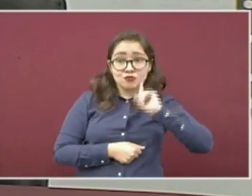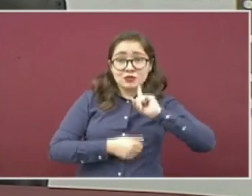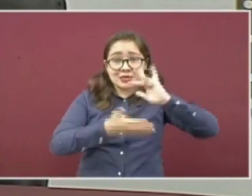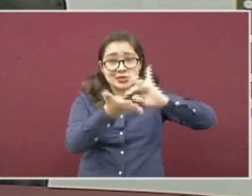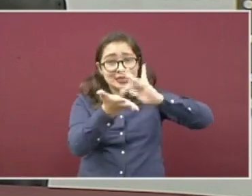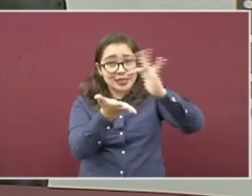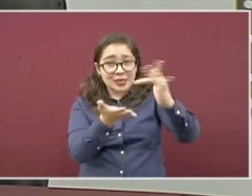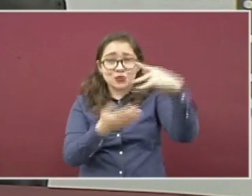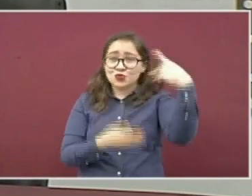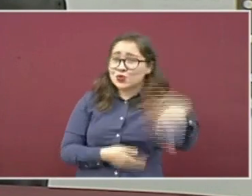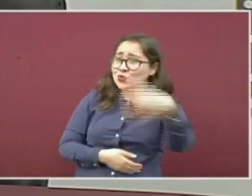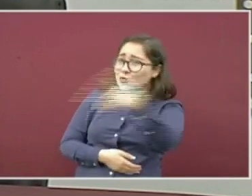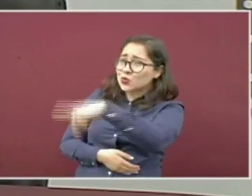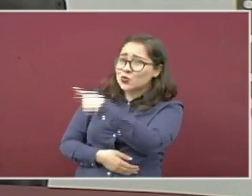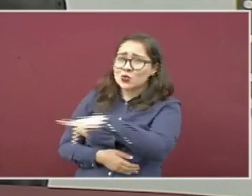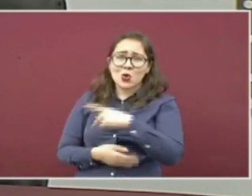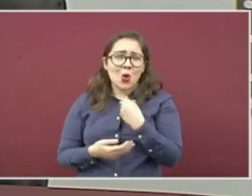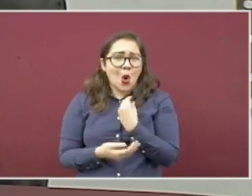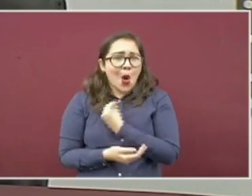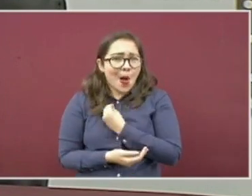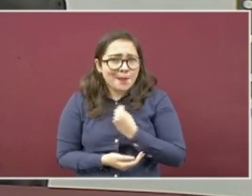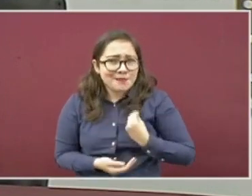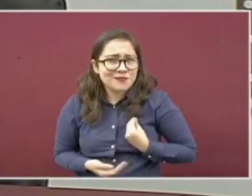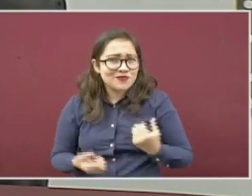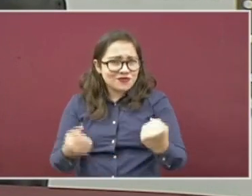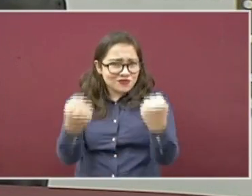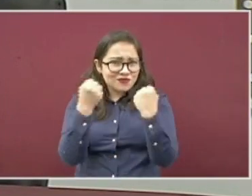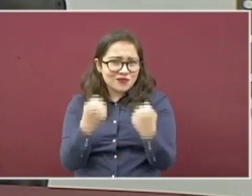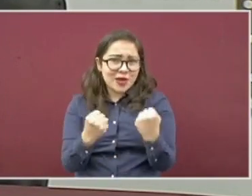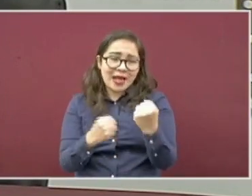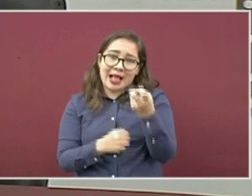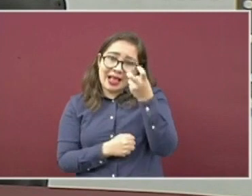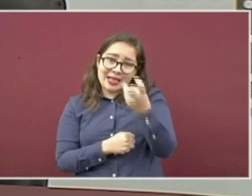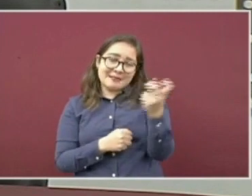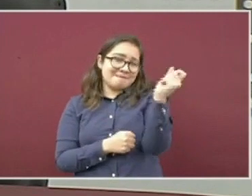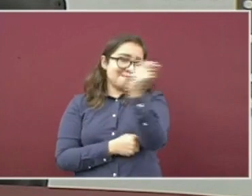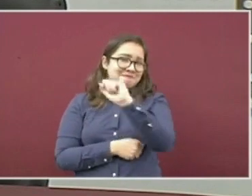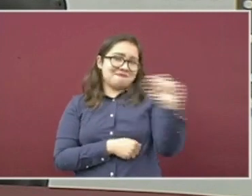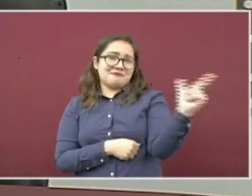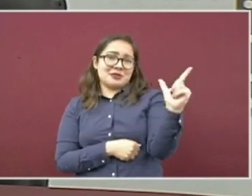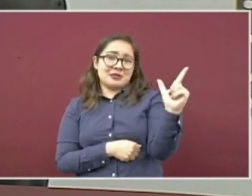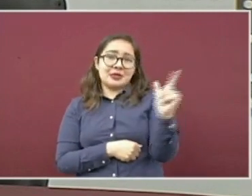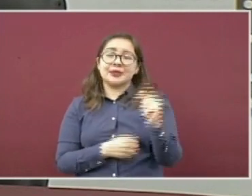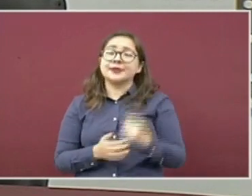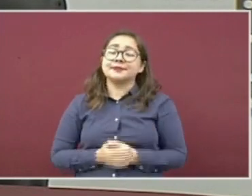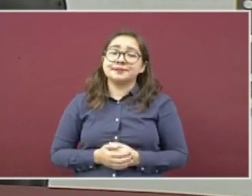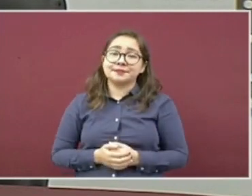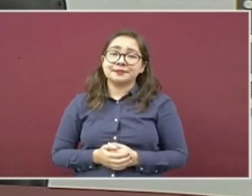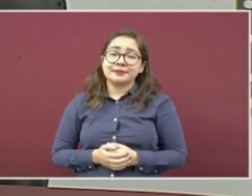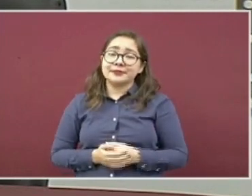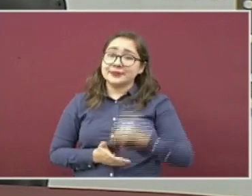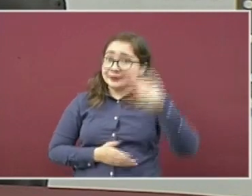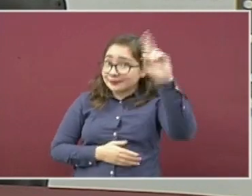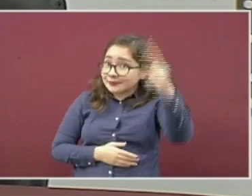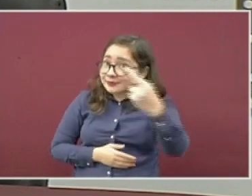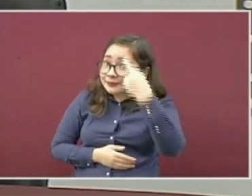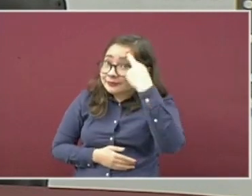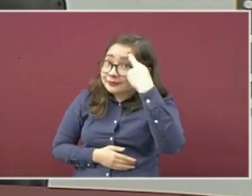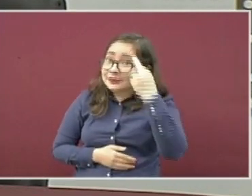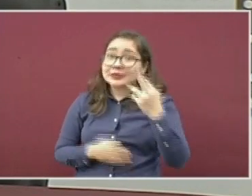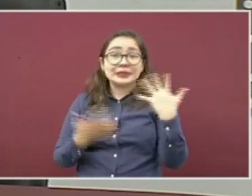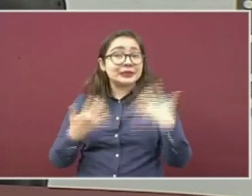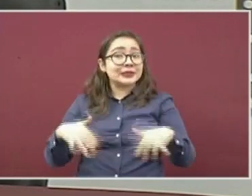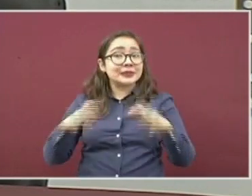compromiso hacia los pacientes, ya que ahí radica la grandeza de su profesión. Y para finalizar, recuerde que es